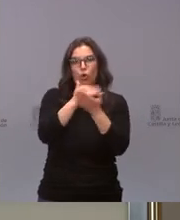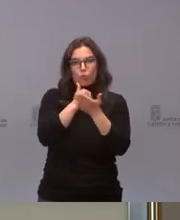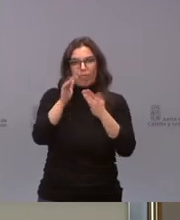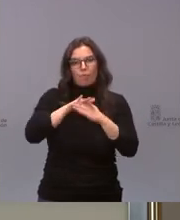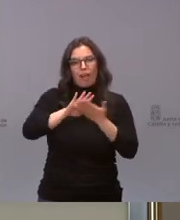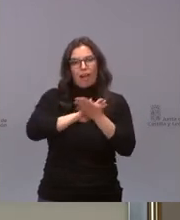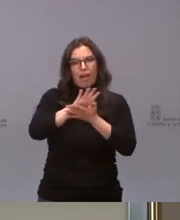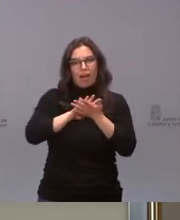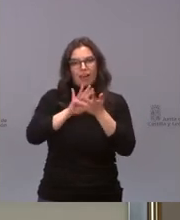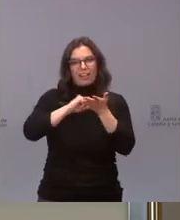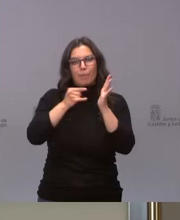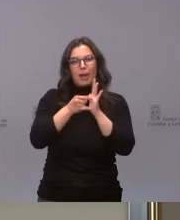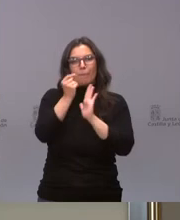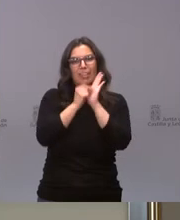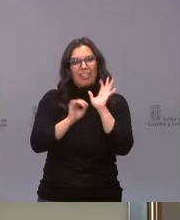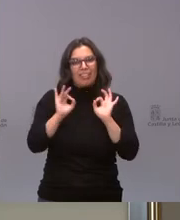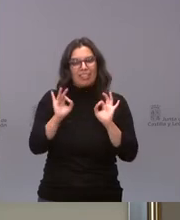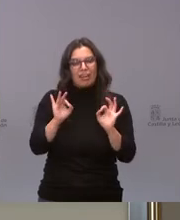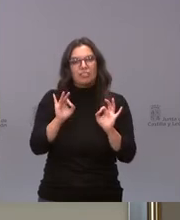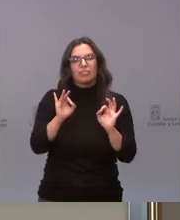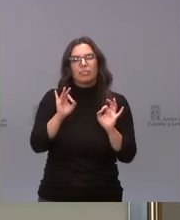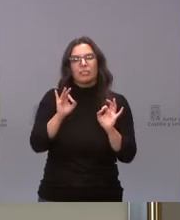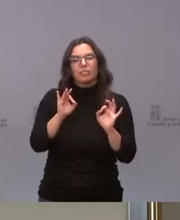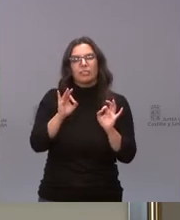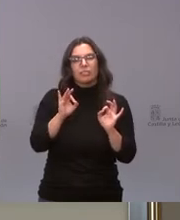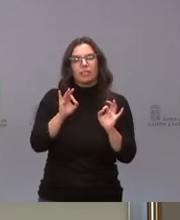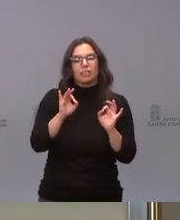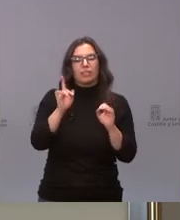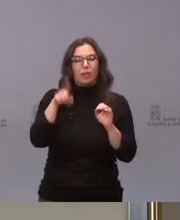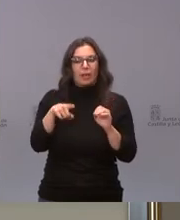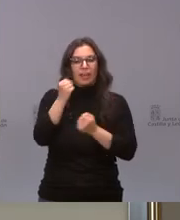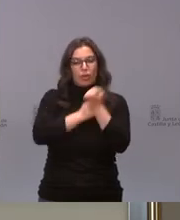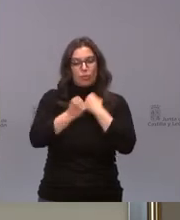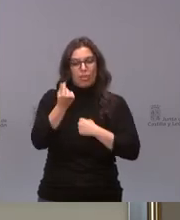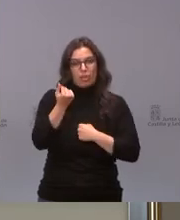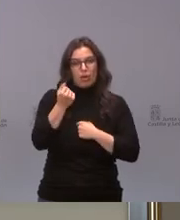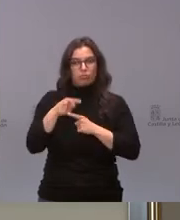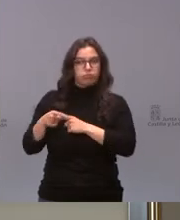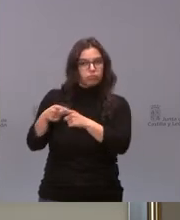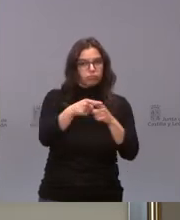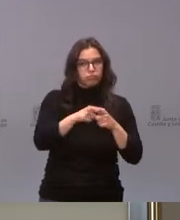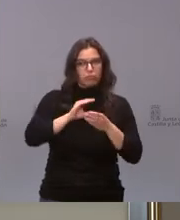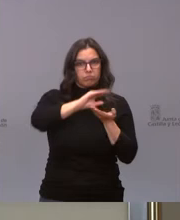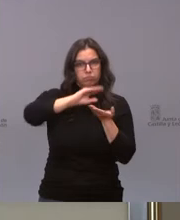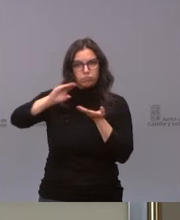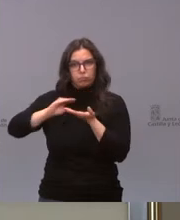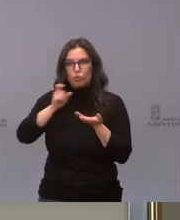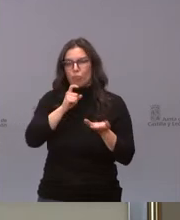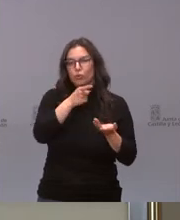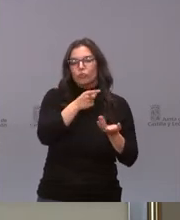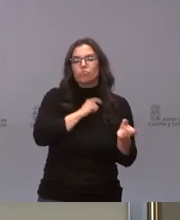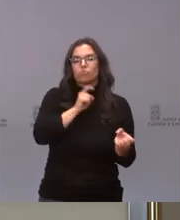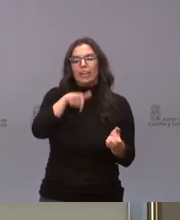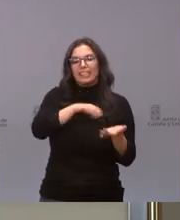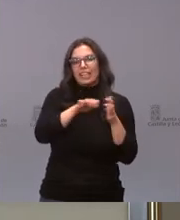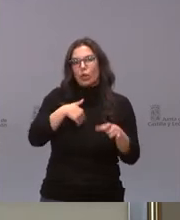abordar el plan de medidas y la distribución económica, el presupuesto que se tiene. ¿Con qué mira se acude desde